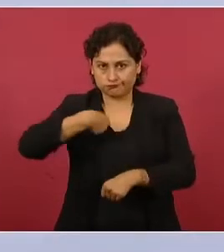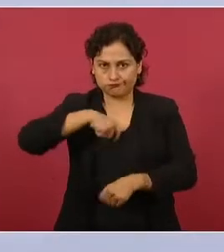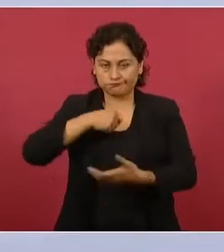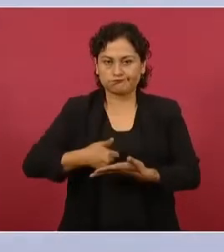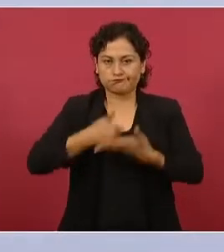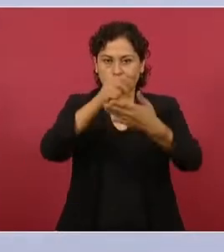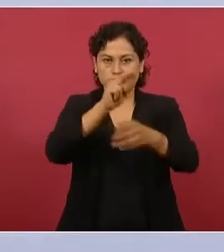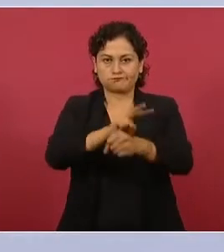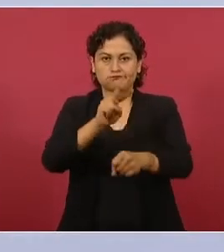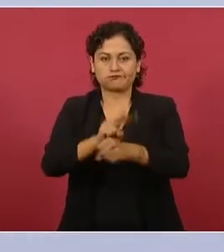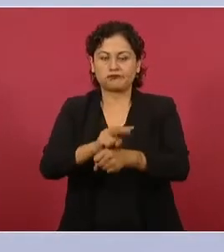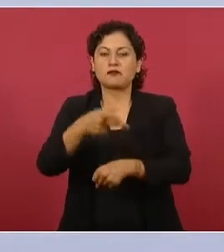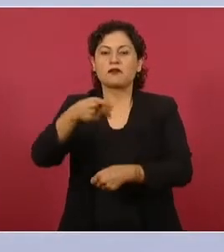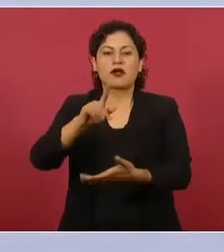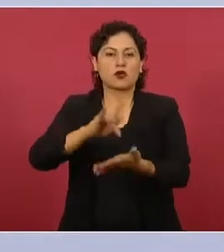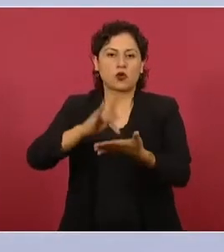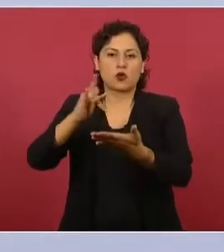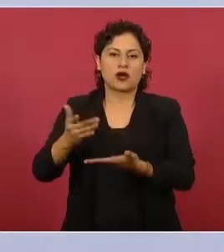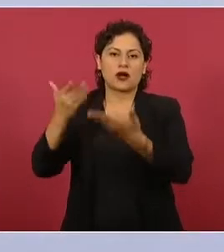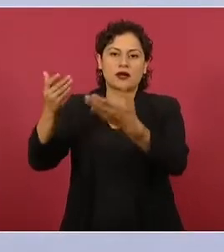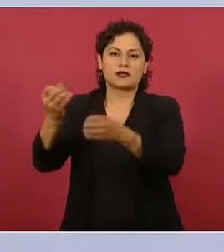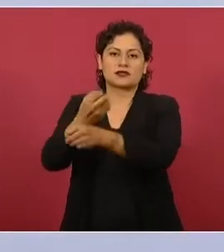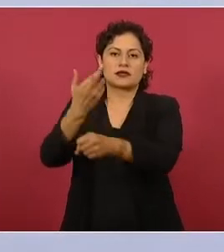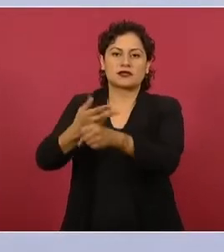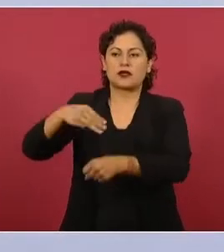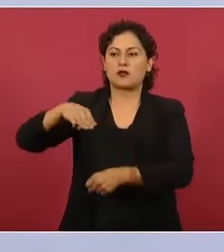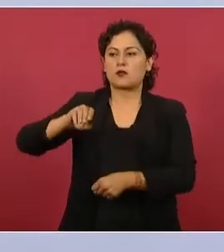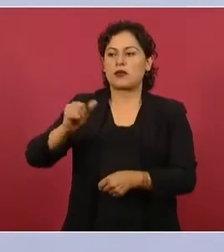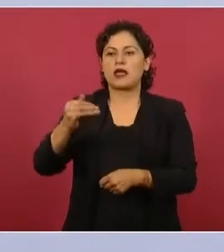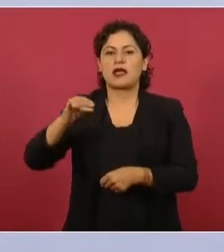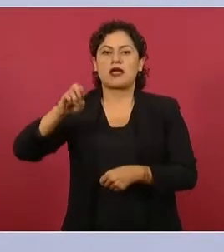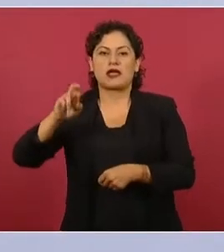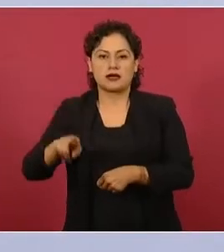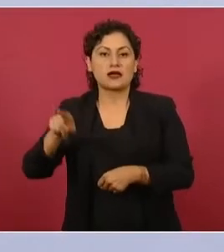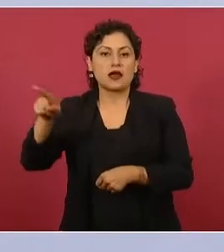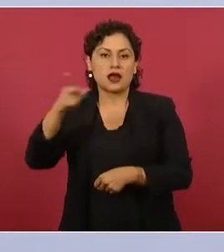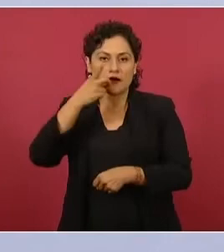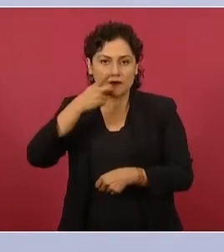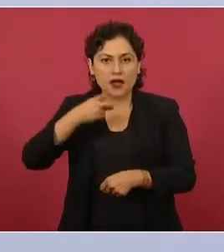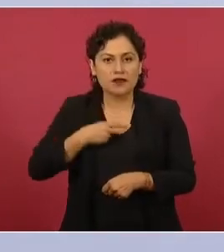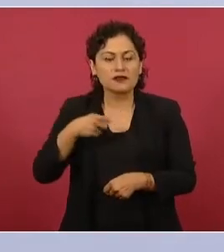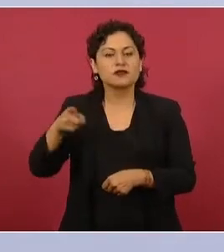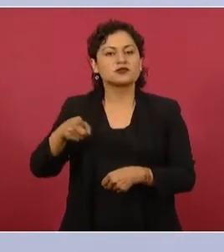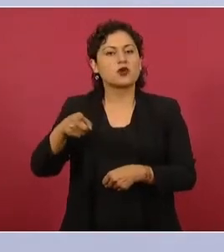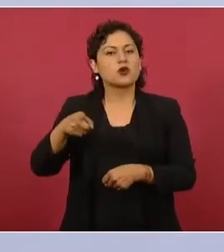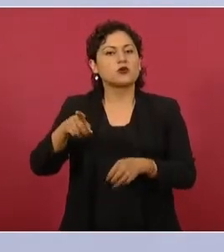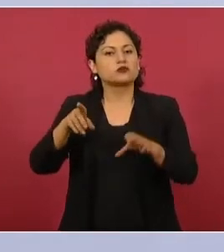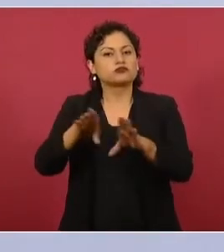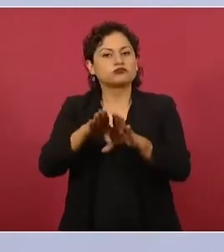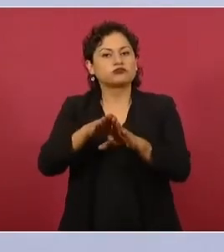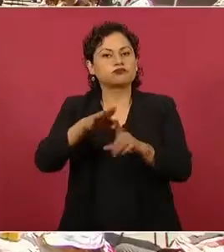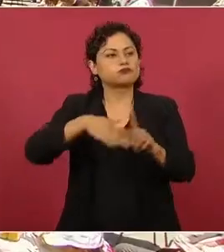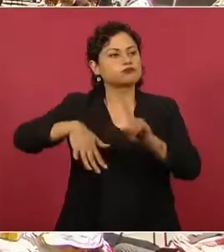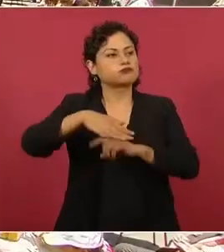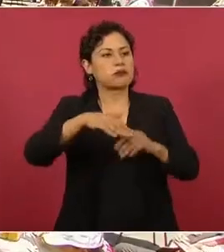sin el impulso del secretario Meyer, quien ha insistido en que no podemos heredar a las generaciones futuras el desorden urbano. Con la convicción de